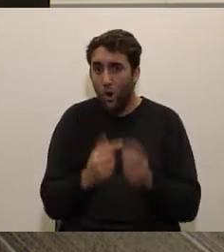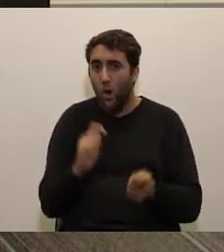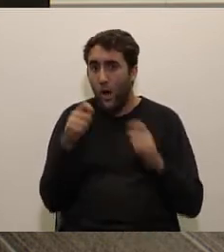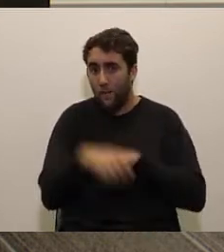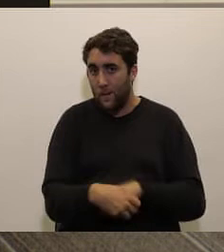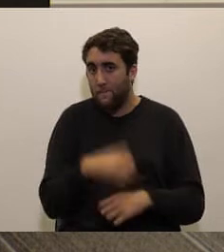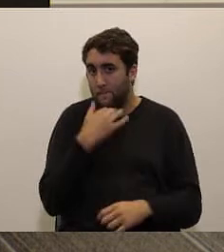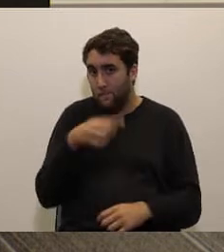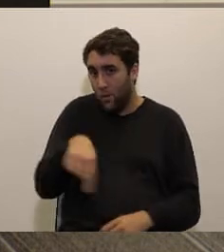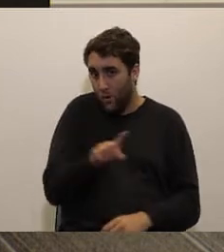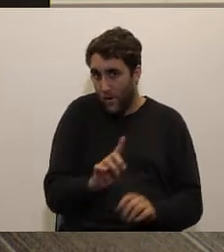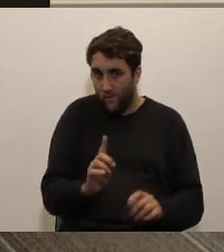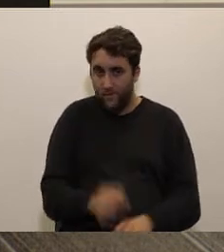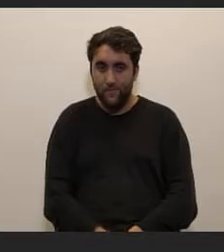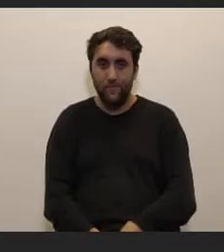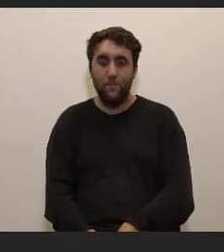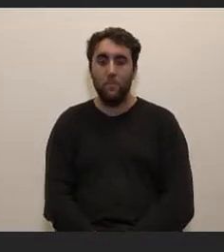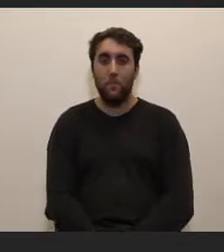cambiarlo entre ustedes.